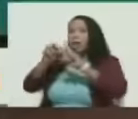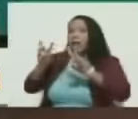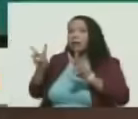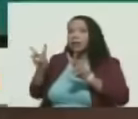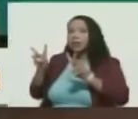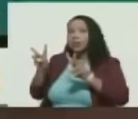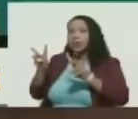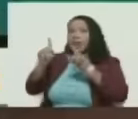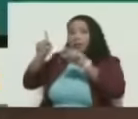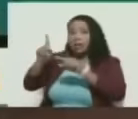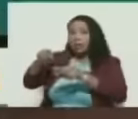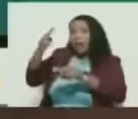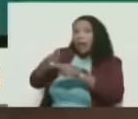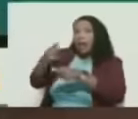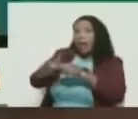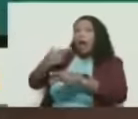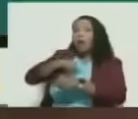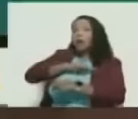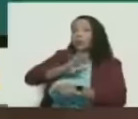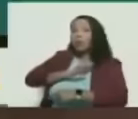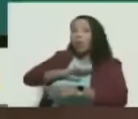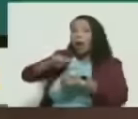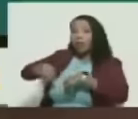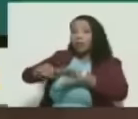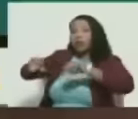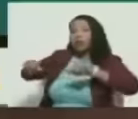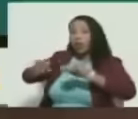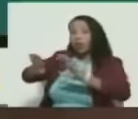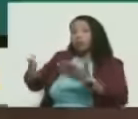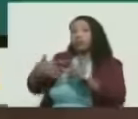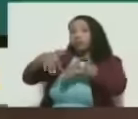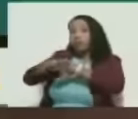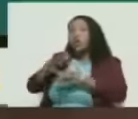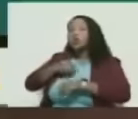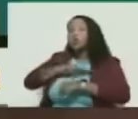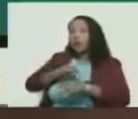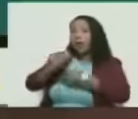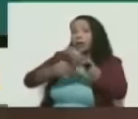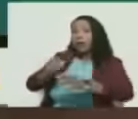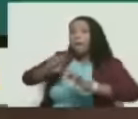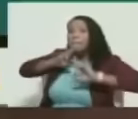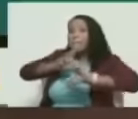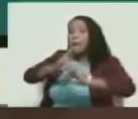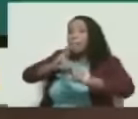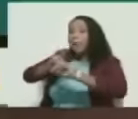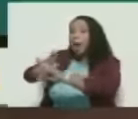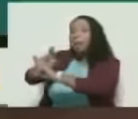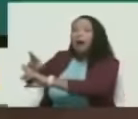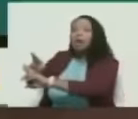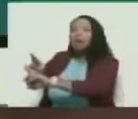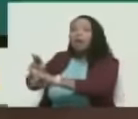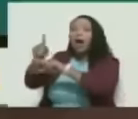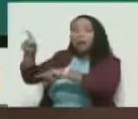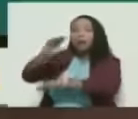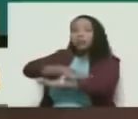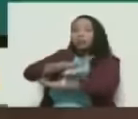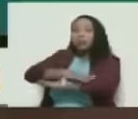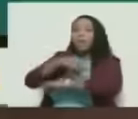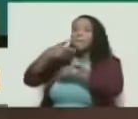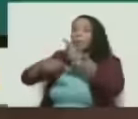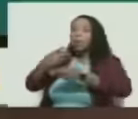ante esa amenaza a nuestro territorio, a nuestra integridad, estamos respondiendo con una acción